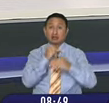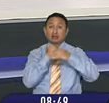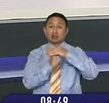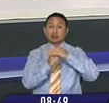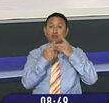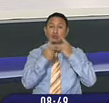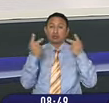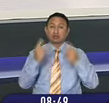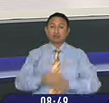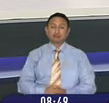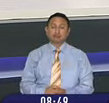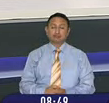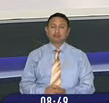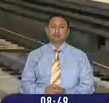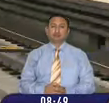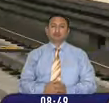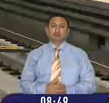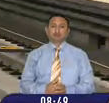transporte público.